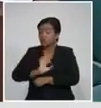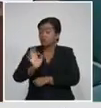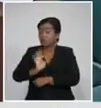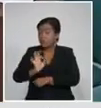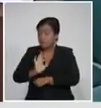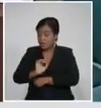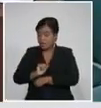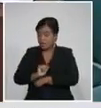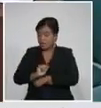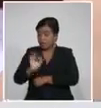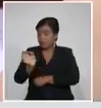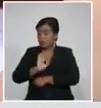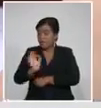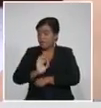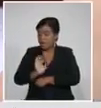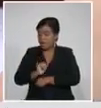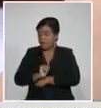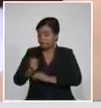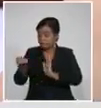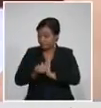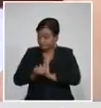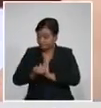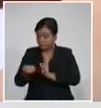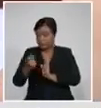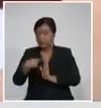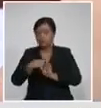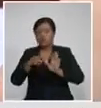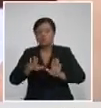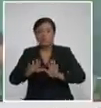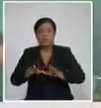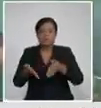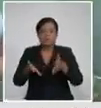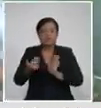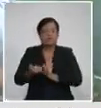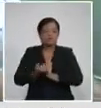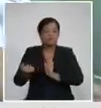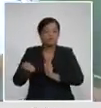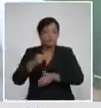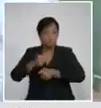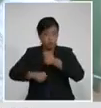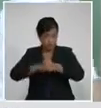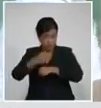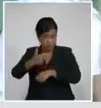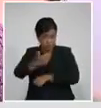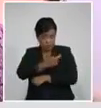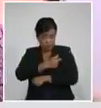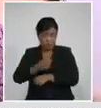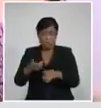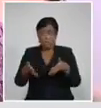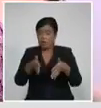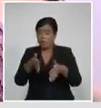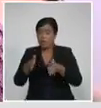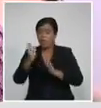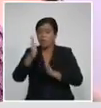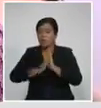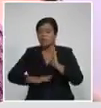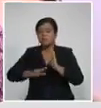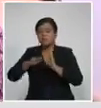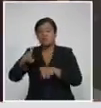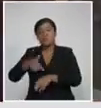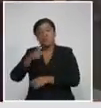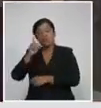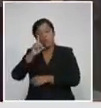no estuviera el registro. Nosotros esperamos tener las autorizaciones de uso de estos candidatos en el mes de junio,